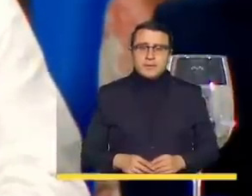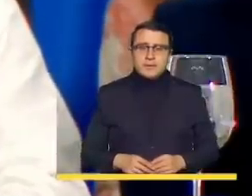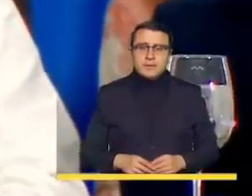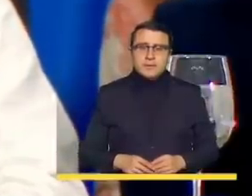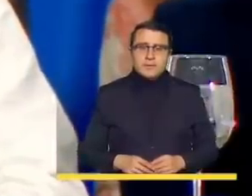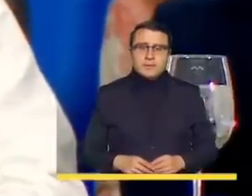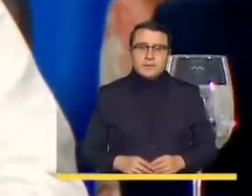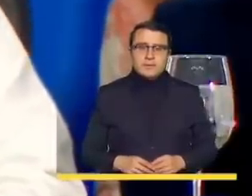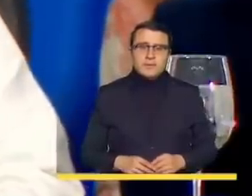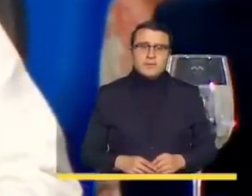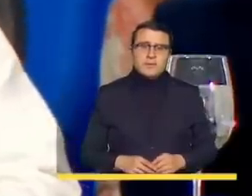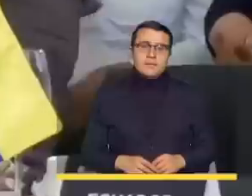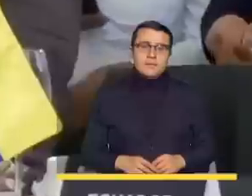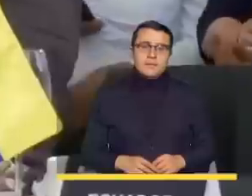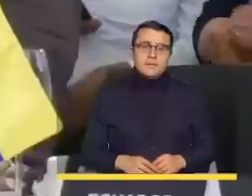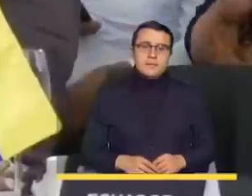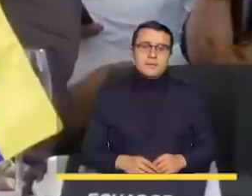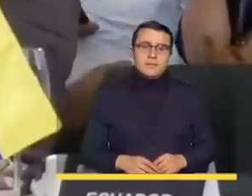se procure